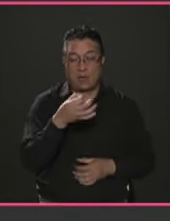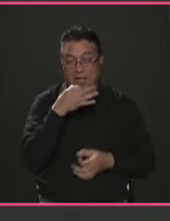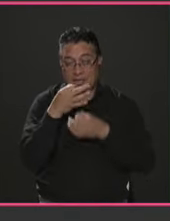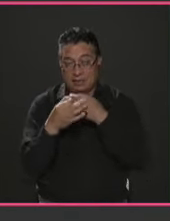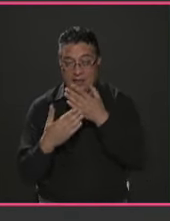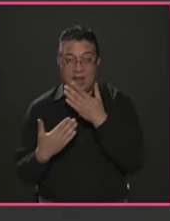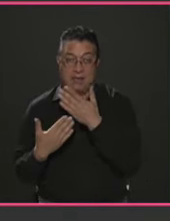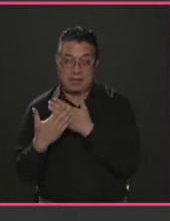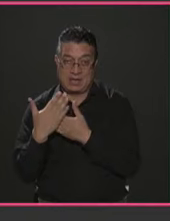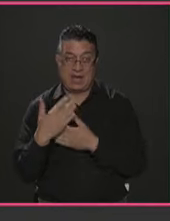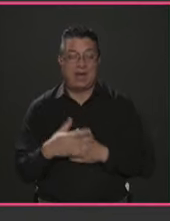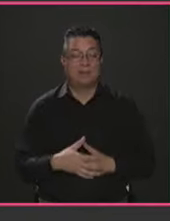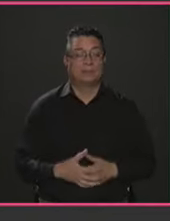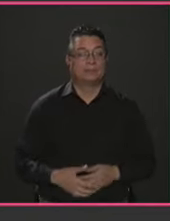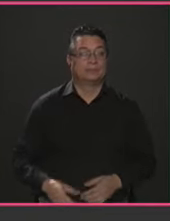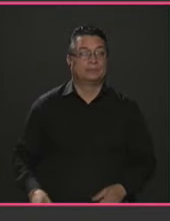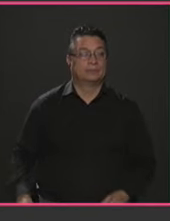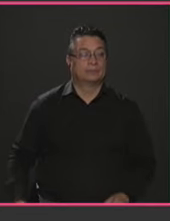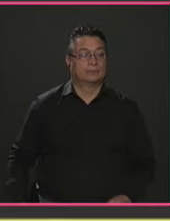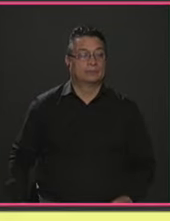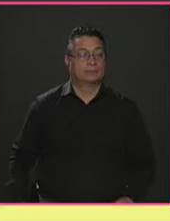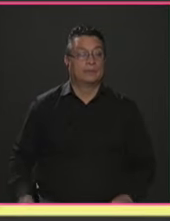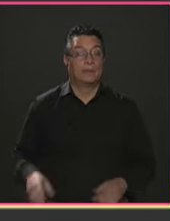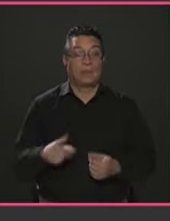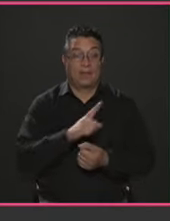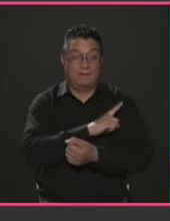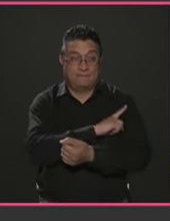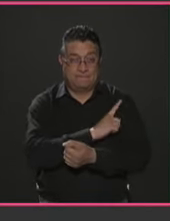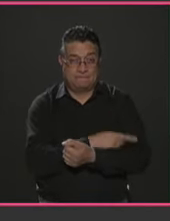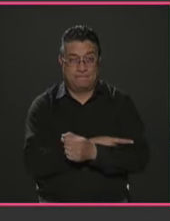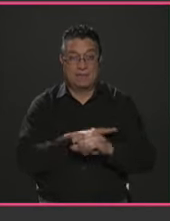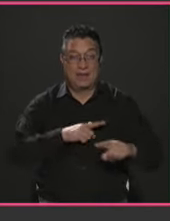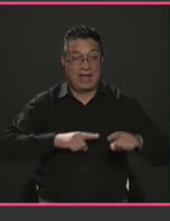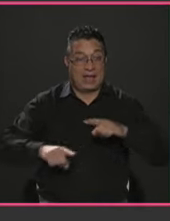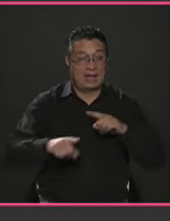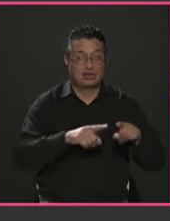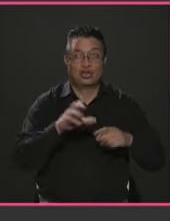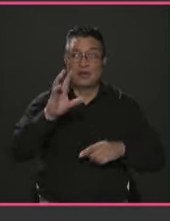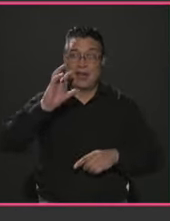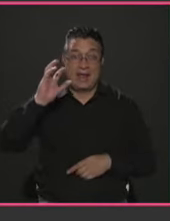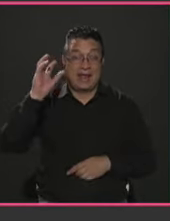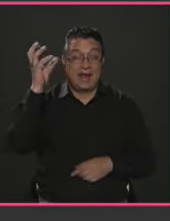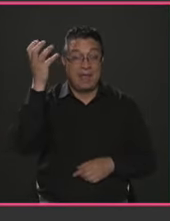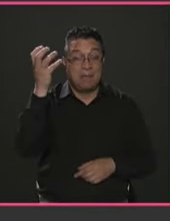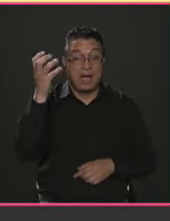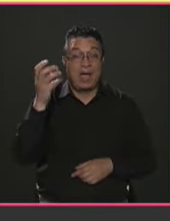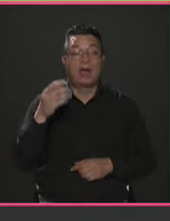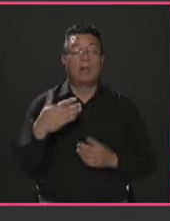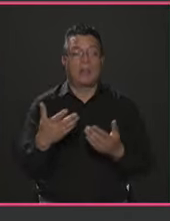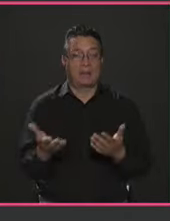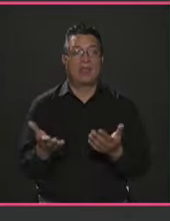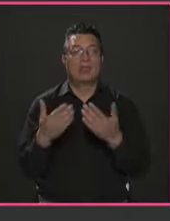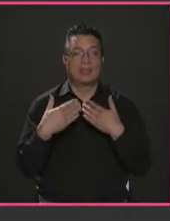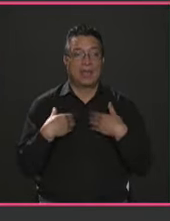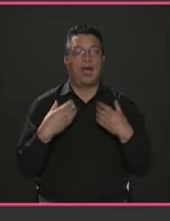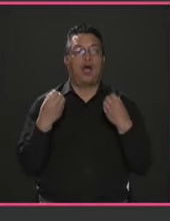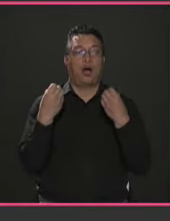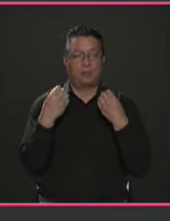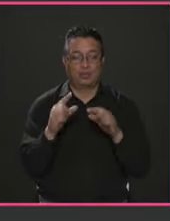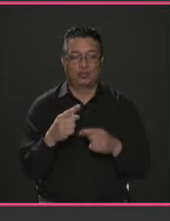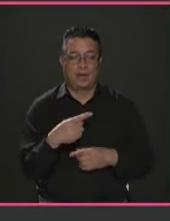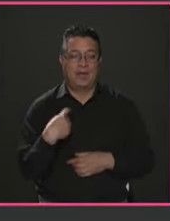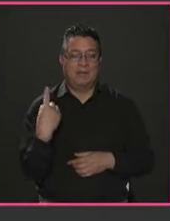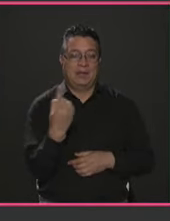la mañana el fortalecimiento de la acción climática eh nos ofrece oportunidades a